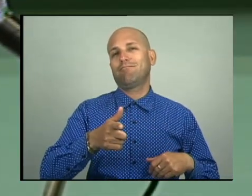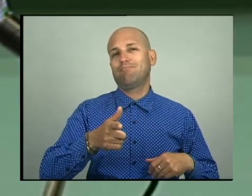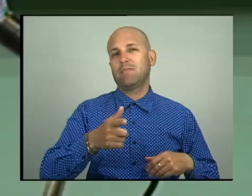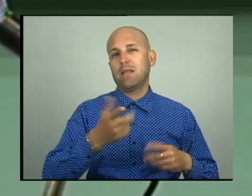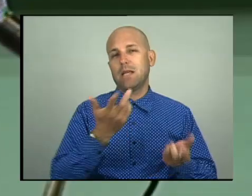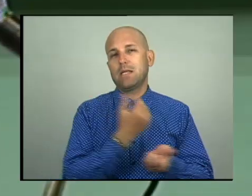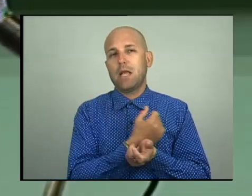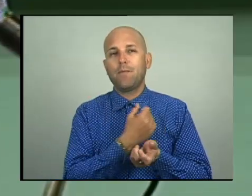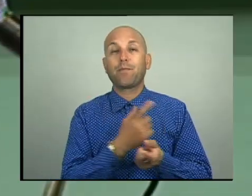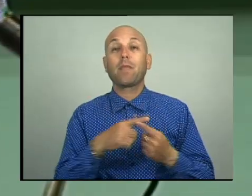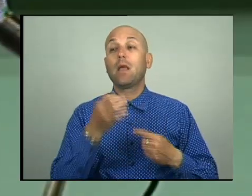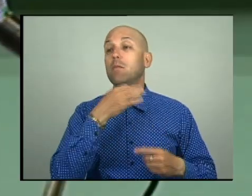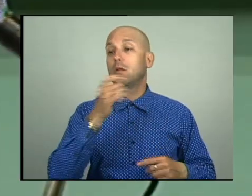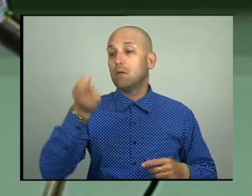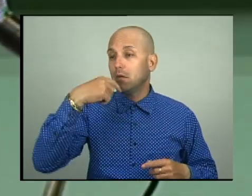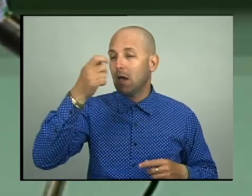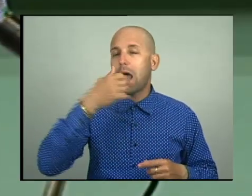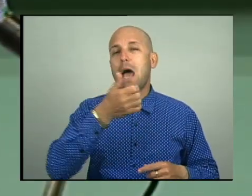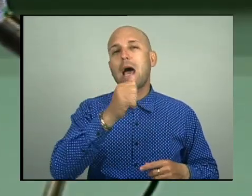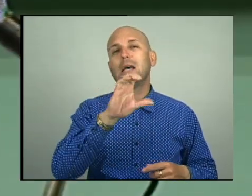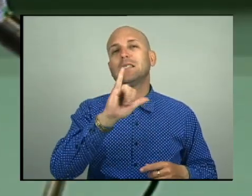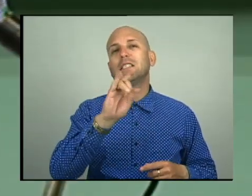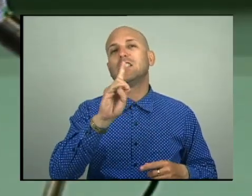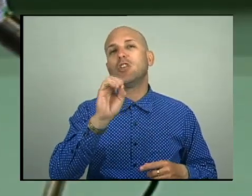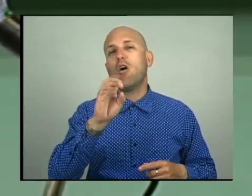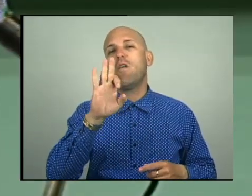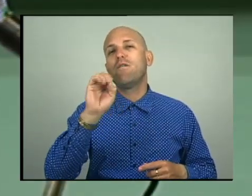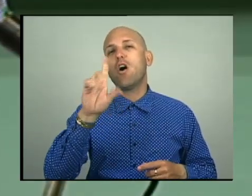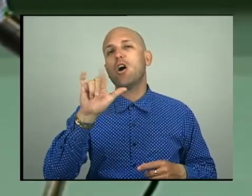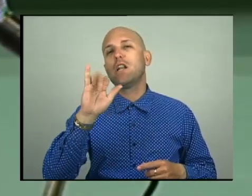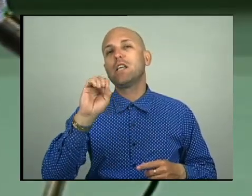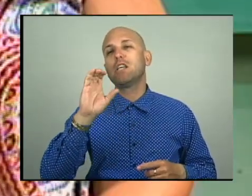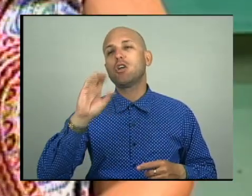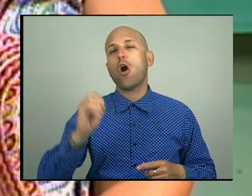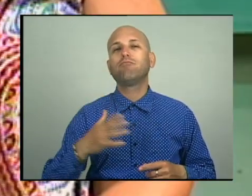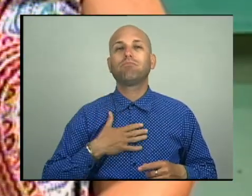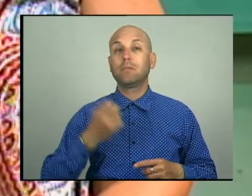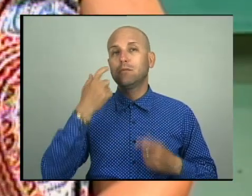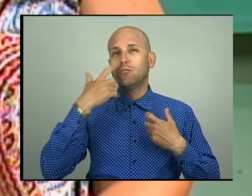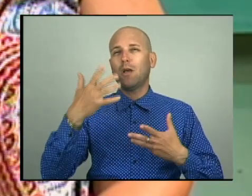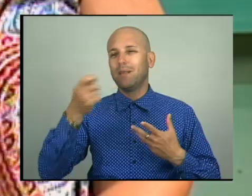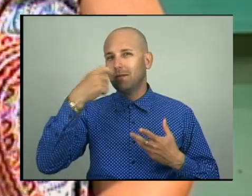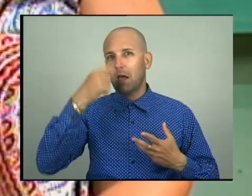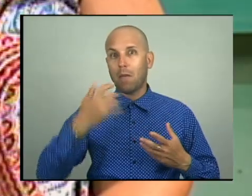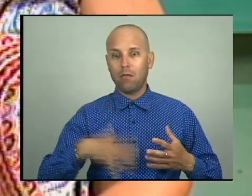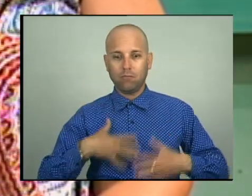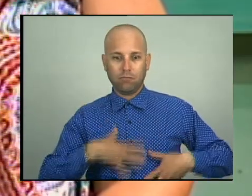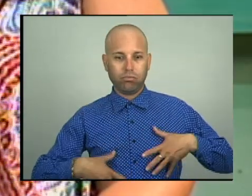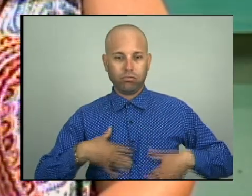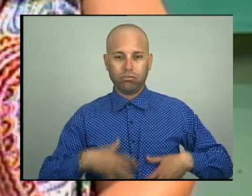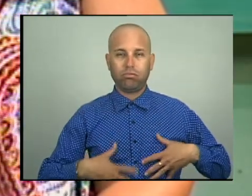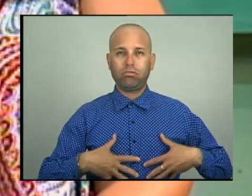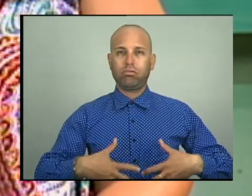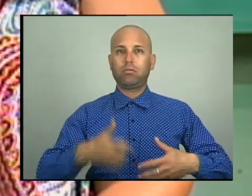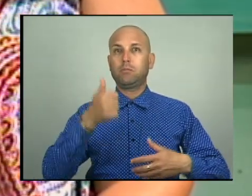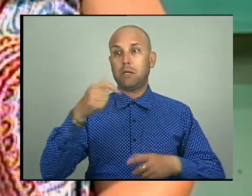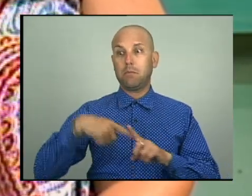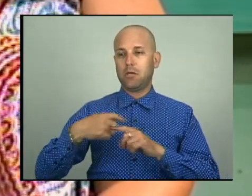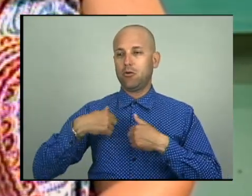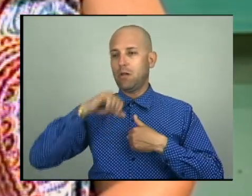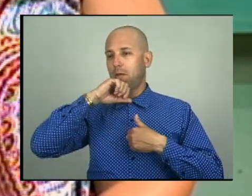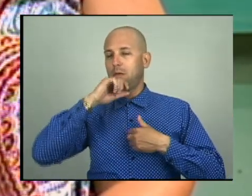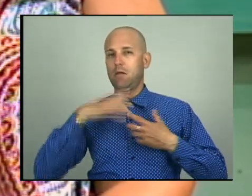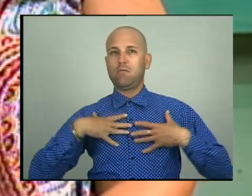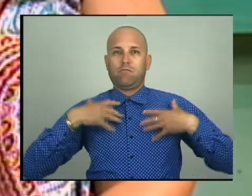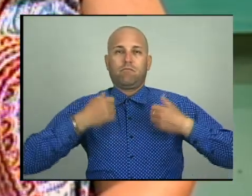uso del ácido fólico. Es importante. Es importante. Es muy importante. Aquí muchos especialistas han insistido en el